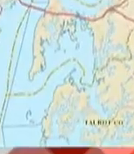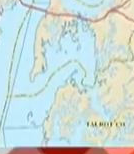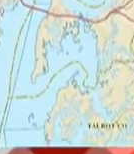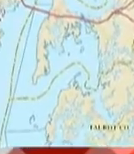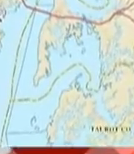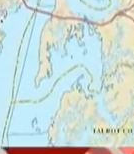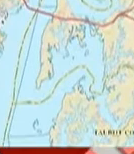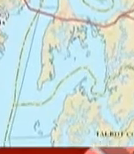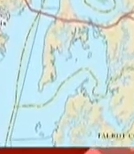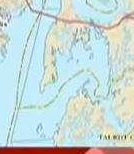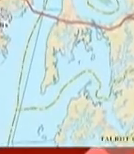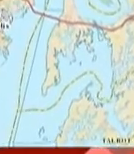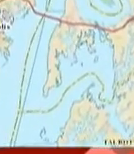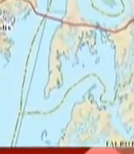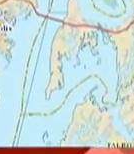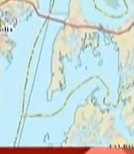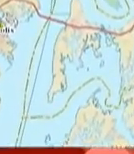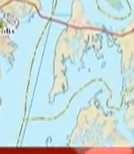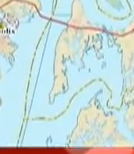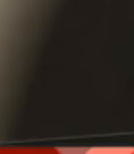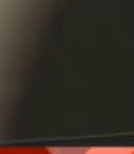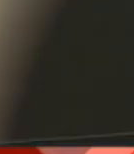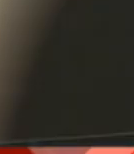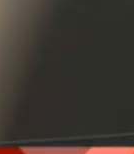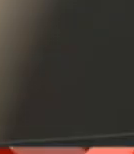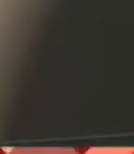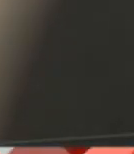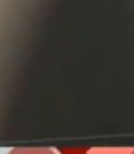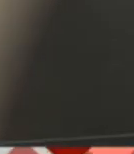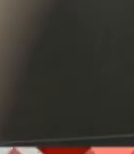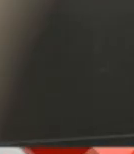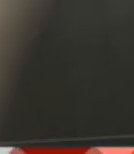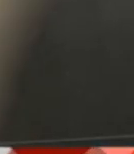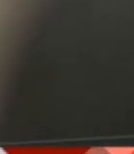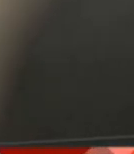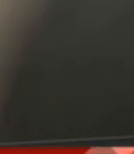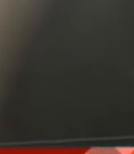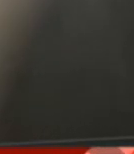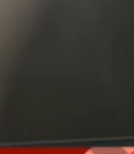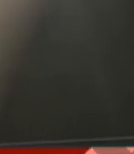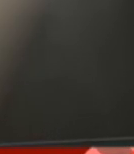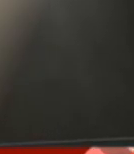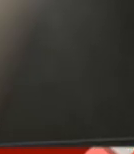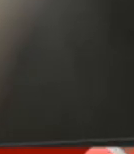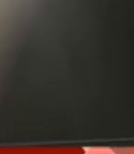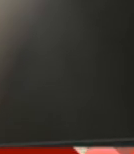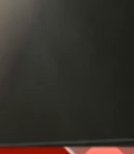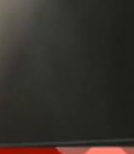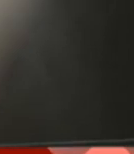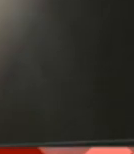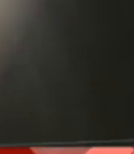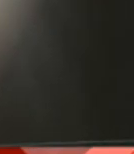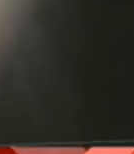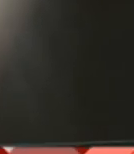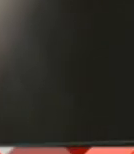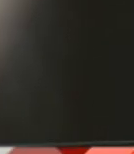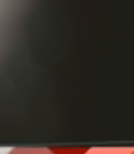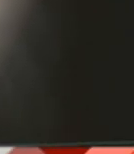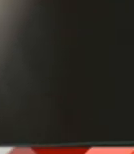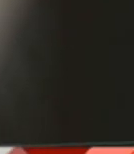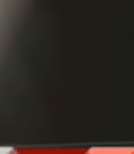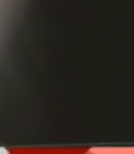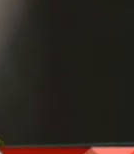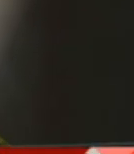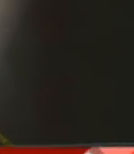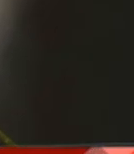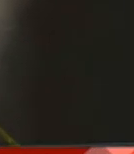cloruro de sodio. Todas estas sustancias están asociadas en nuestro planeta a los fenómenos relacionados con la vida y su posibilidad. Por